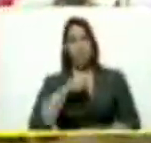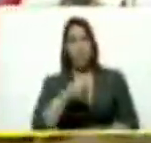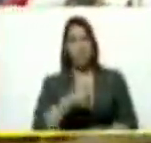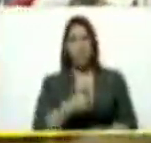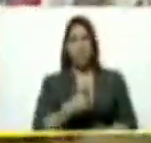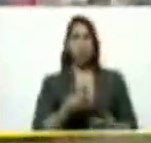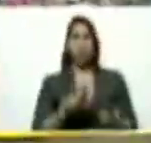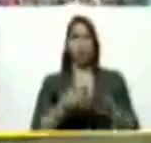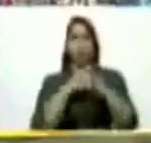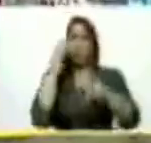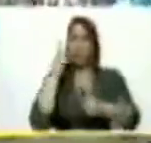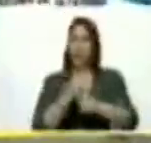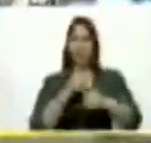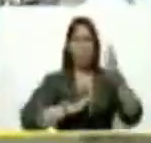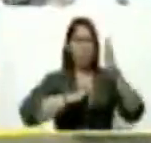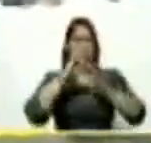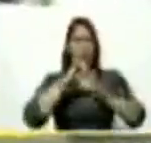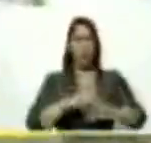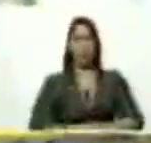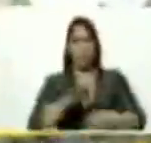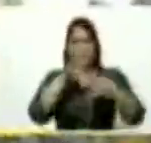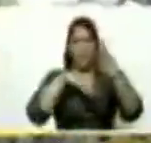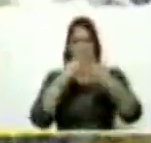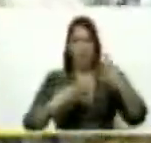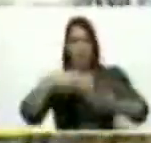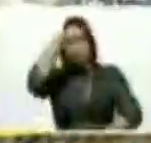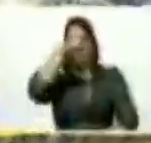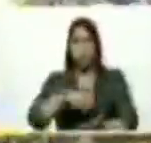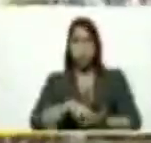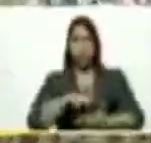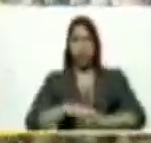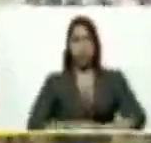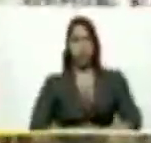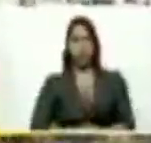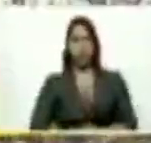Venezuela, este jueves el Petro se cotizó en bolívares